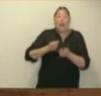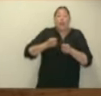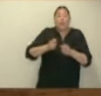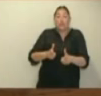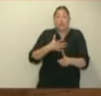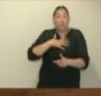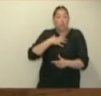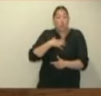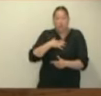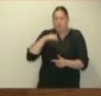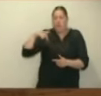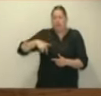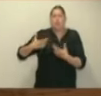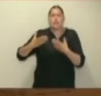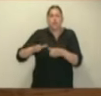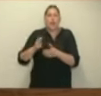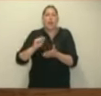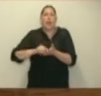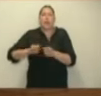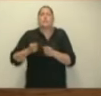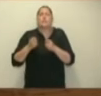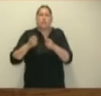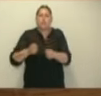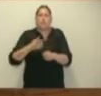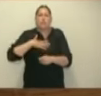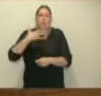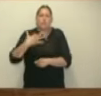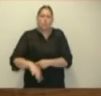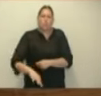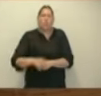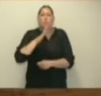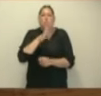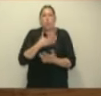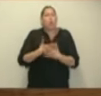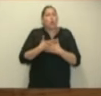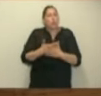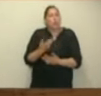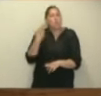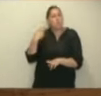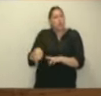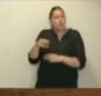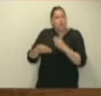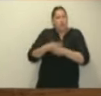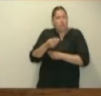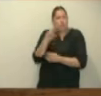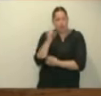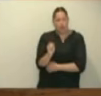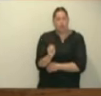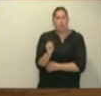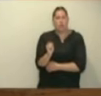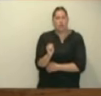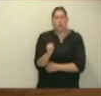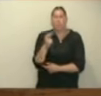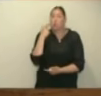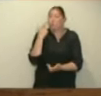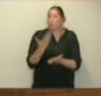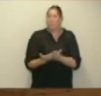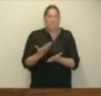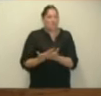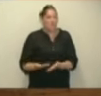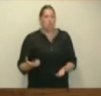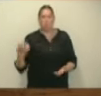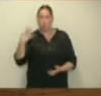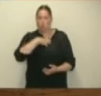la voluntad política de hacerlo. Creemos que resulta injustificable que este Consejo de